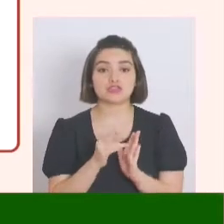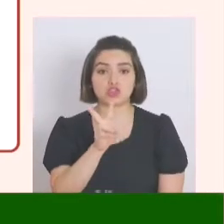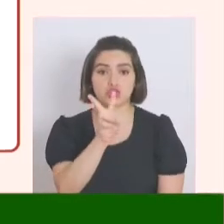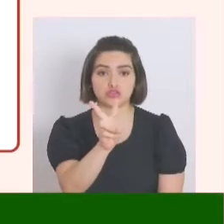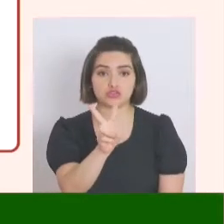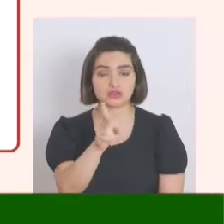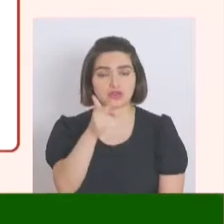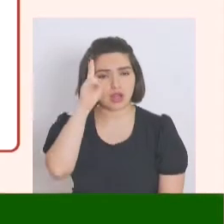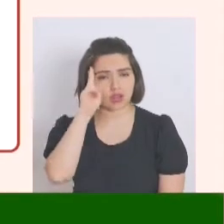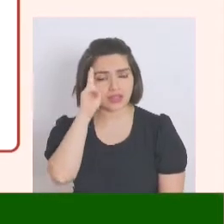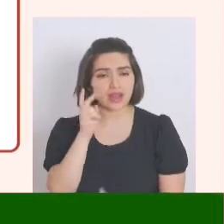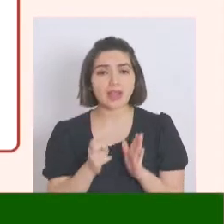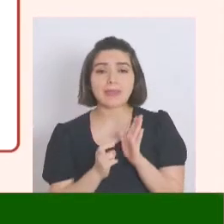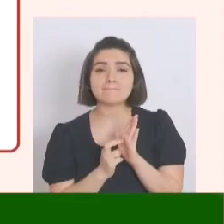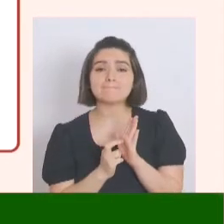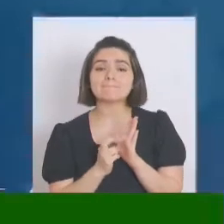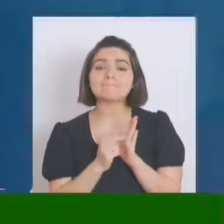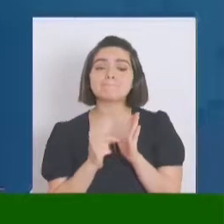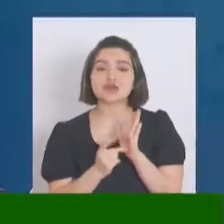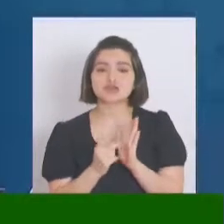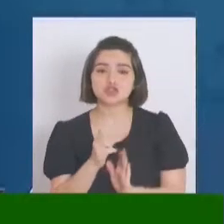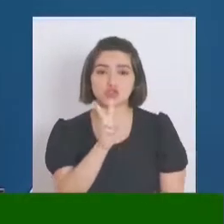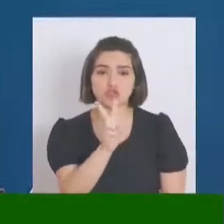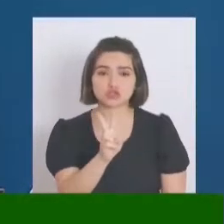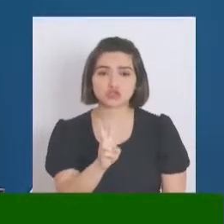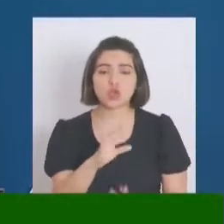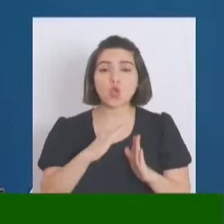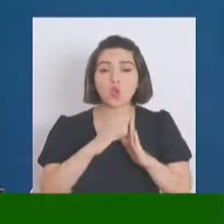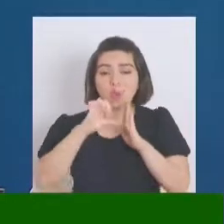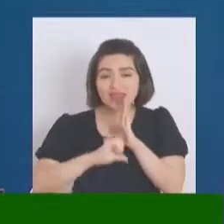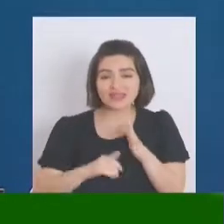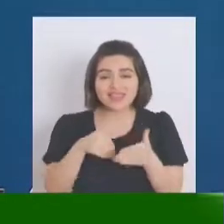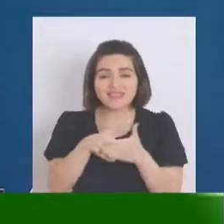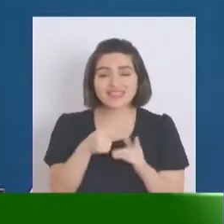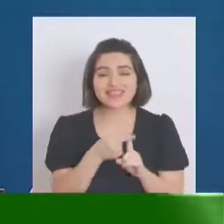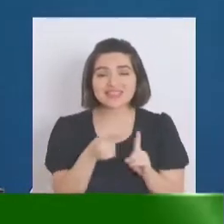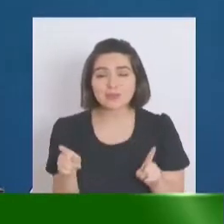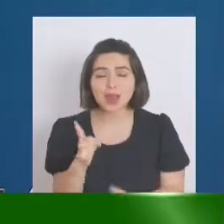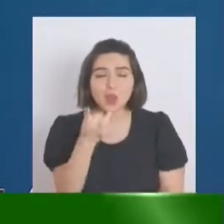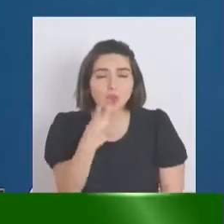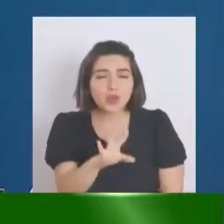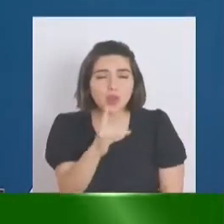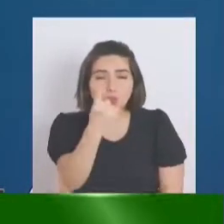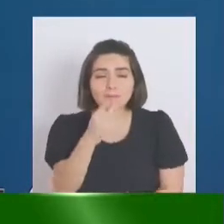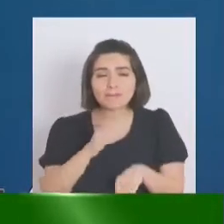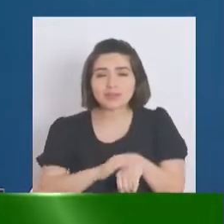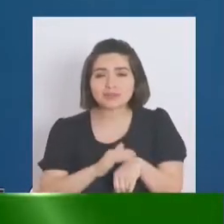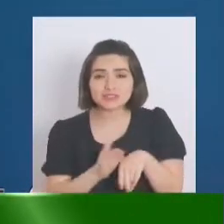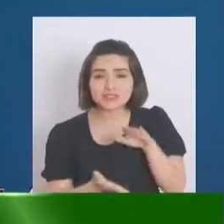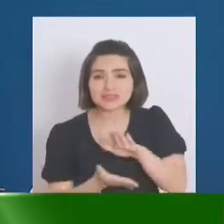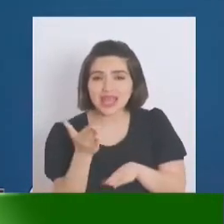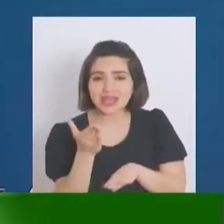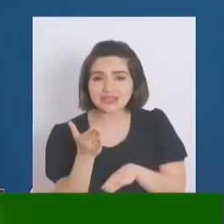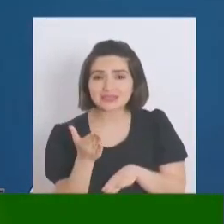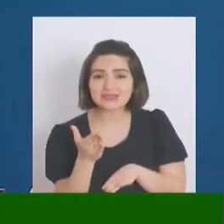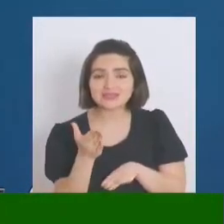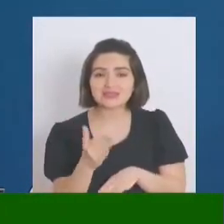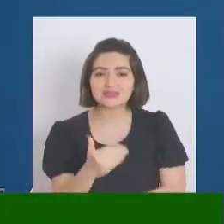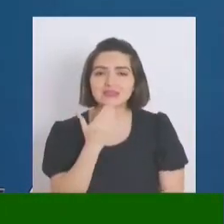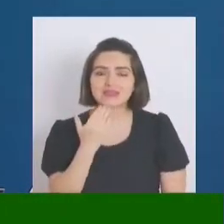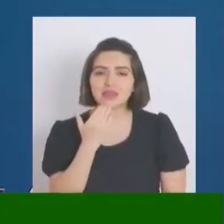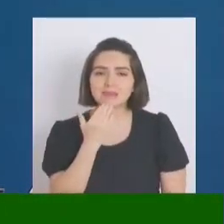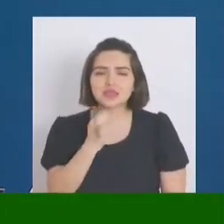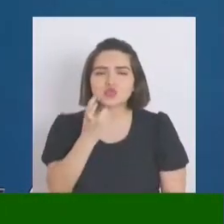que la transición significa cuarentena el fin de semana con un solo permiso para salir y también un